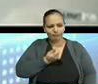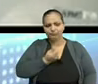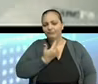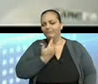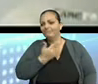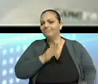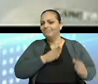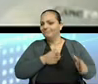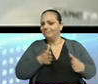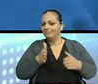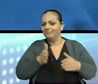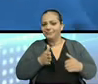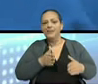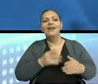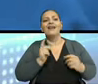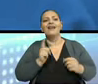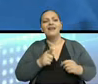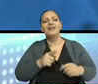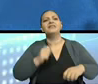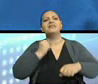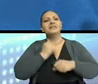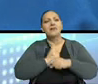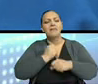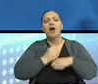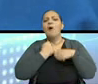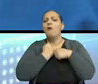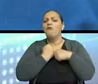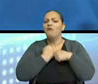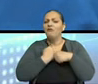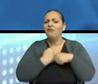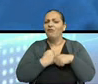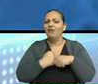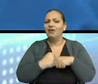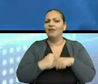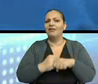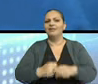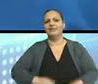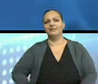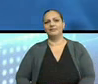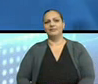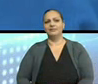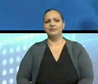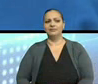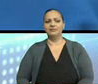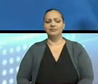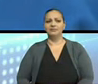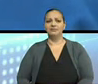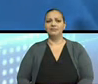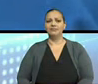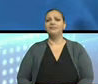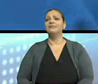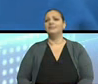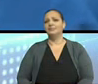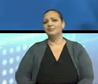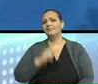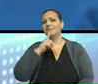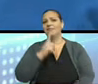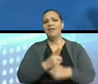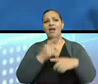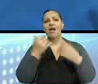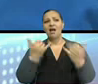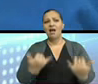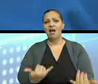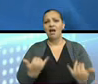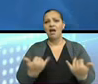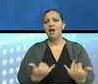inconvenientes que encuentren a su paso para salir pues de este problema. Si a todos nos ha pegado esta emergencia,